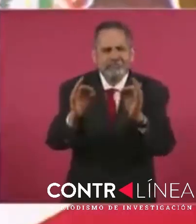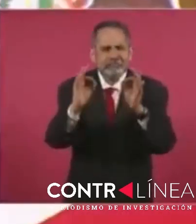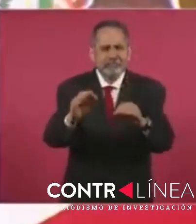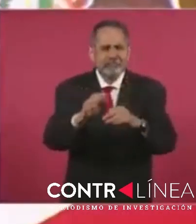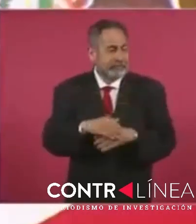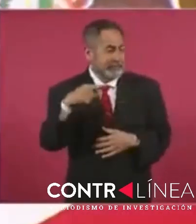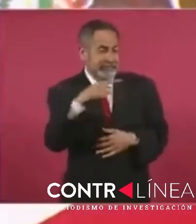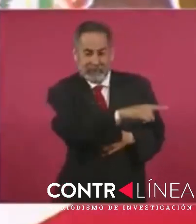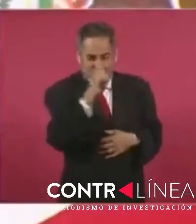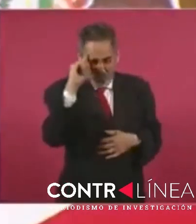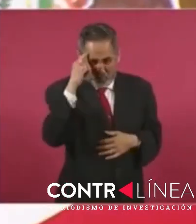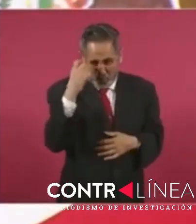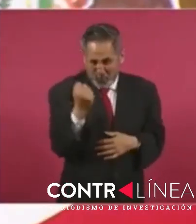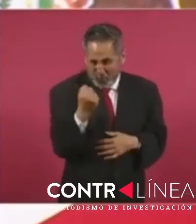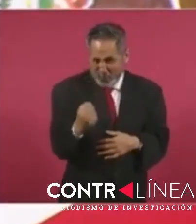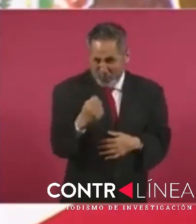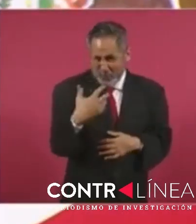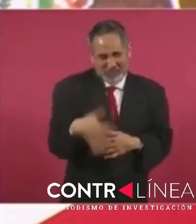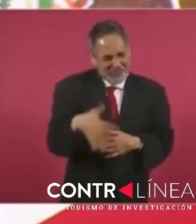se enojan tanto,